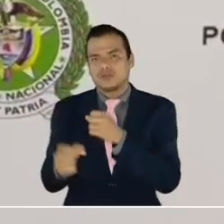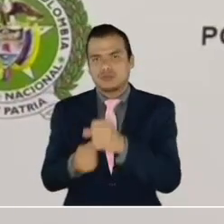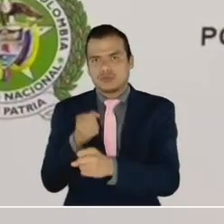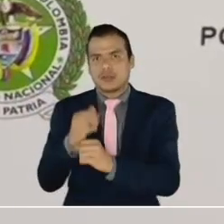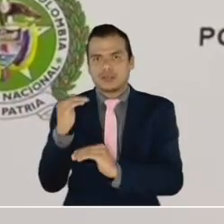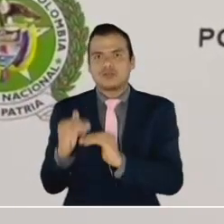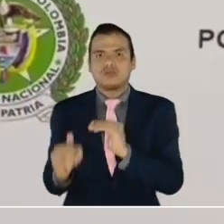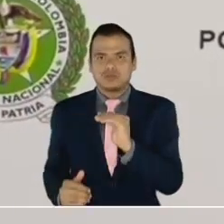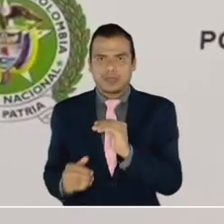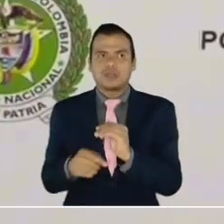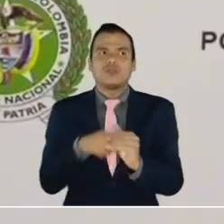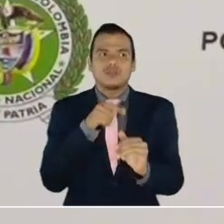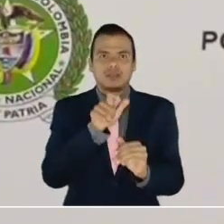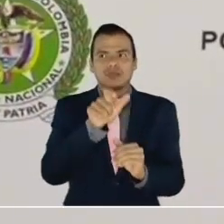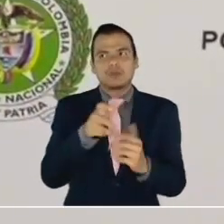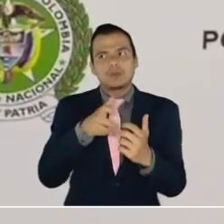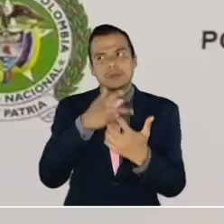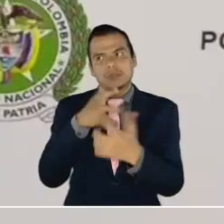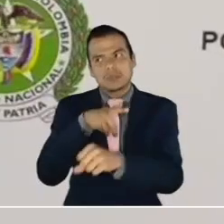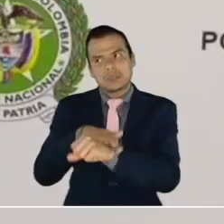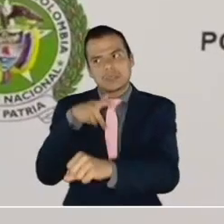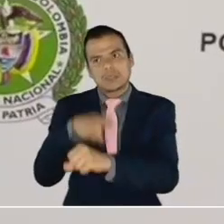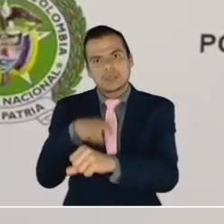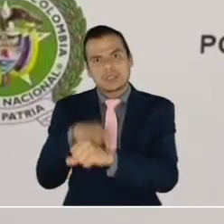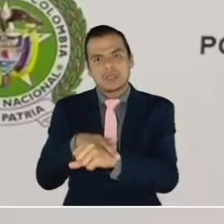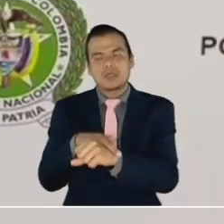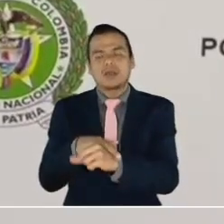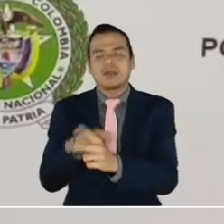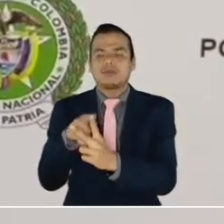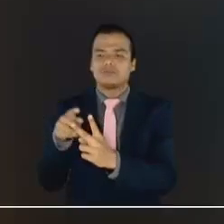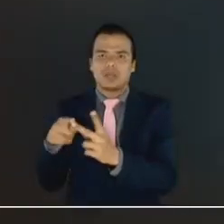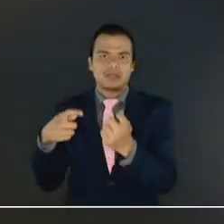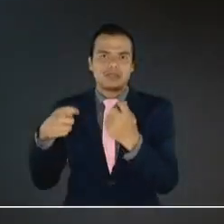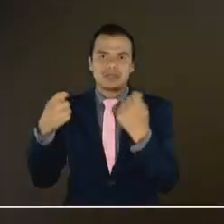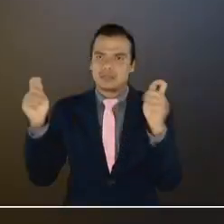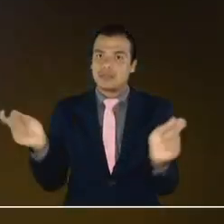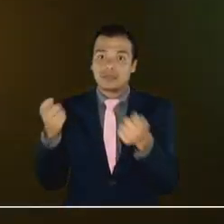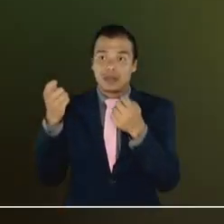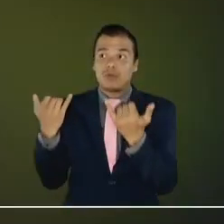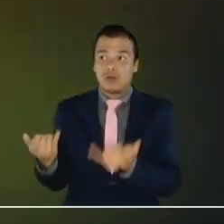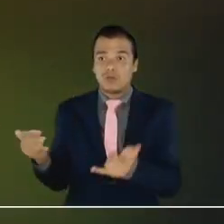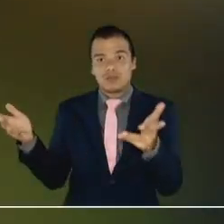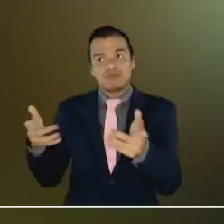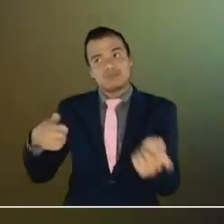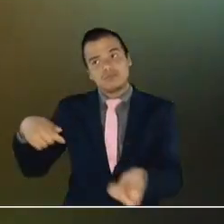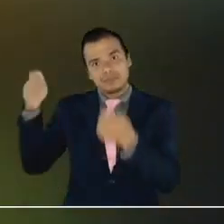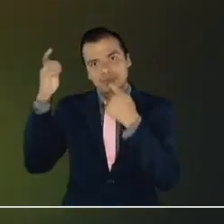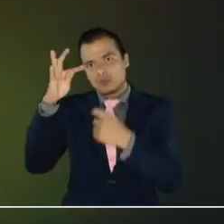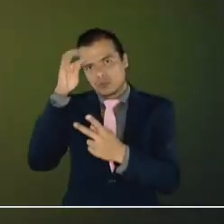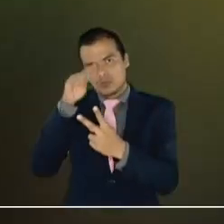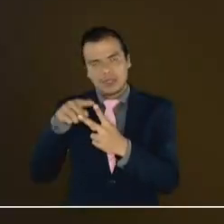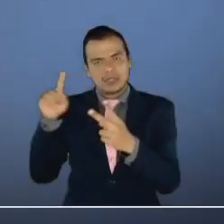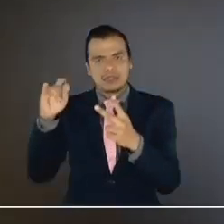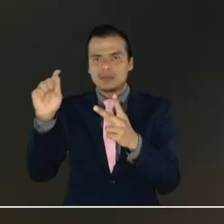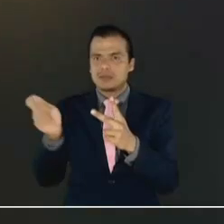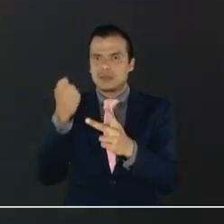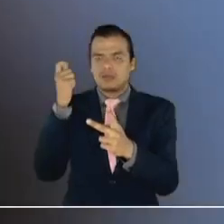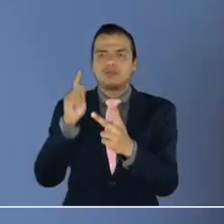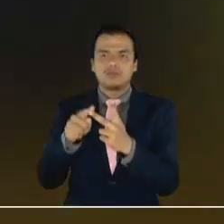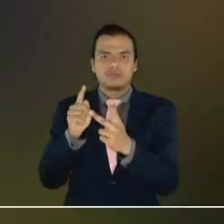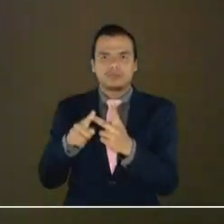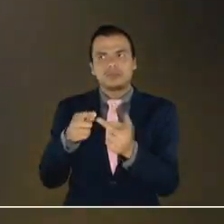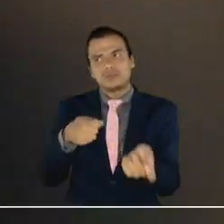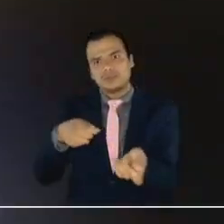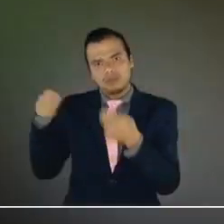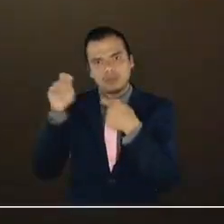agredidos violentamente. Uno está en una clínica del municipio, fuera de peligro, el otro remitido a la ciudad de Cali para